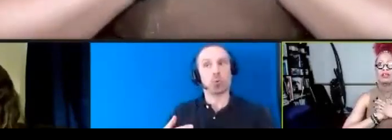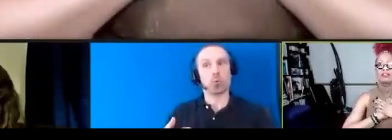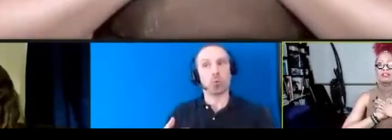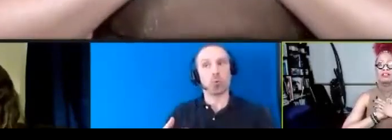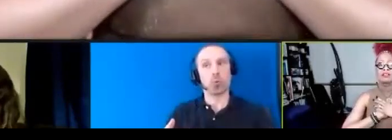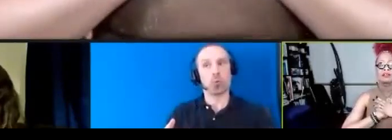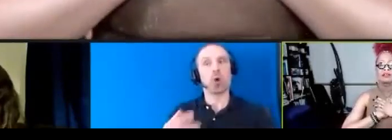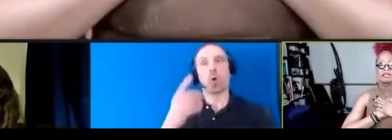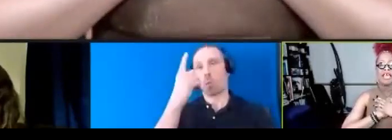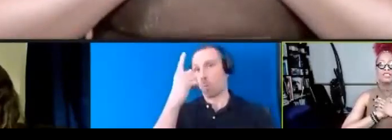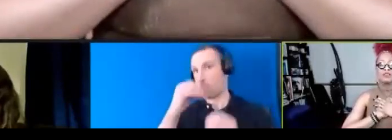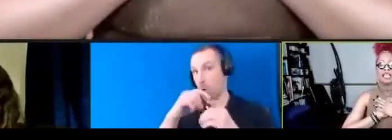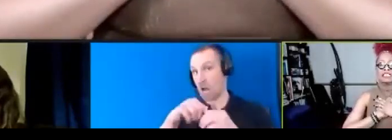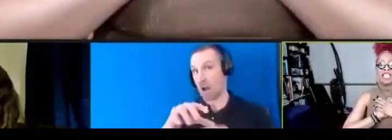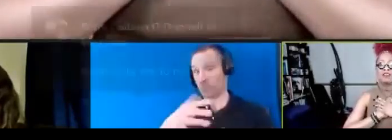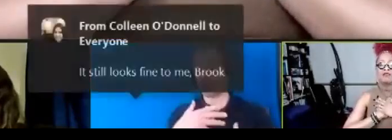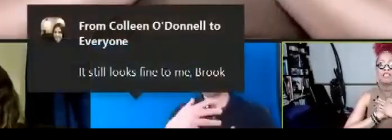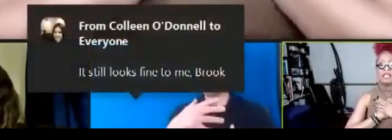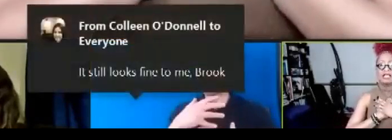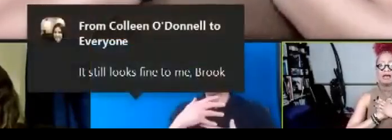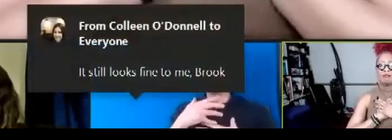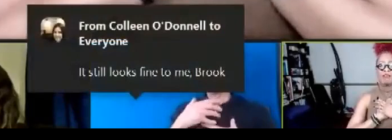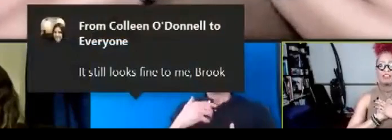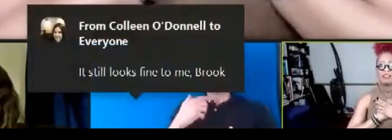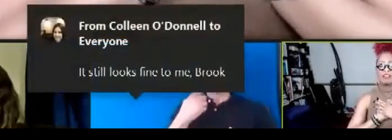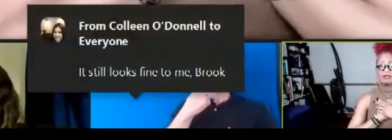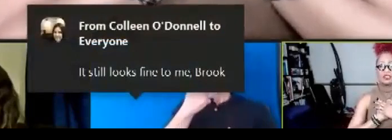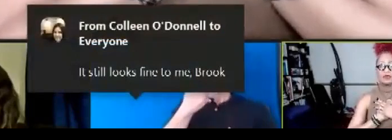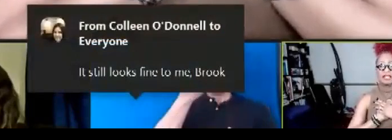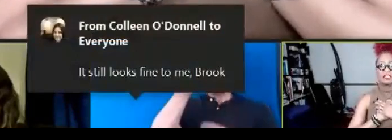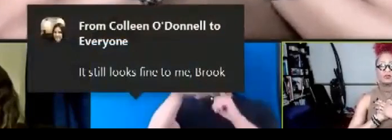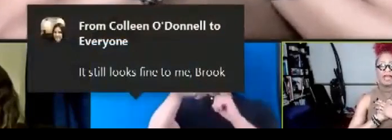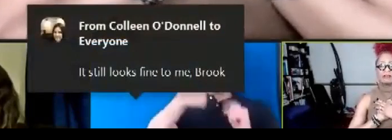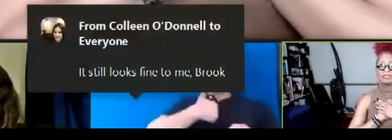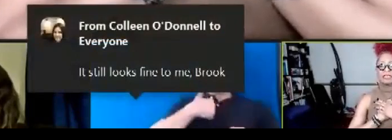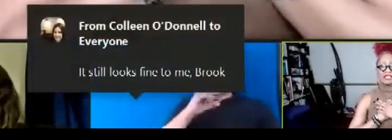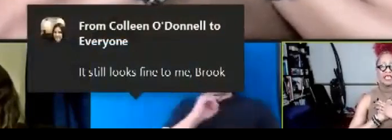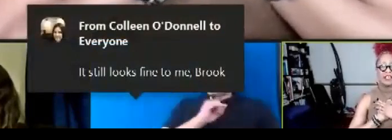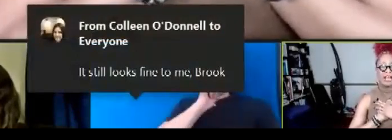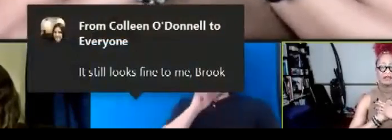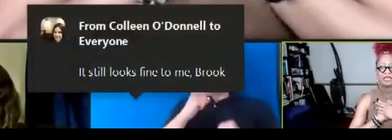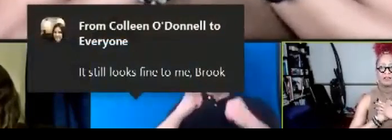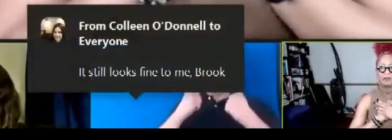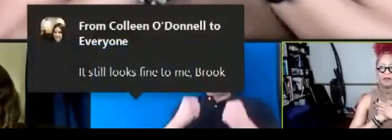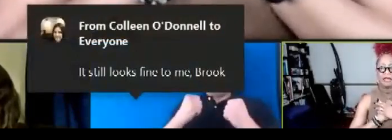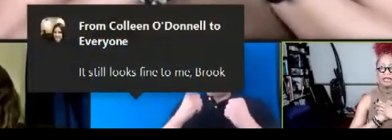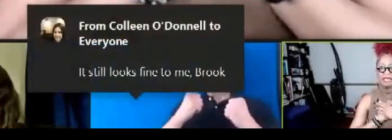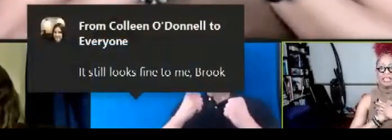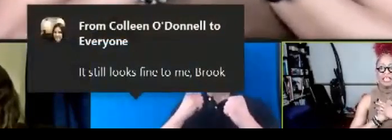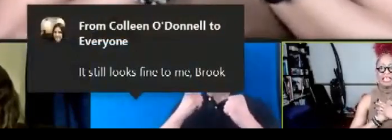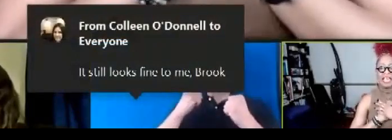y que respire sientes ese respiro de sanación y al final que no vamos a respirar otra vez